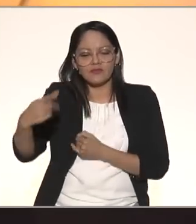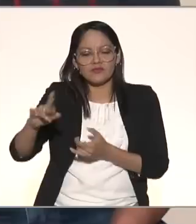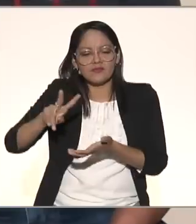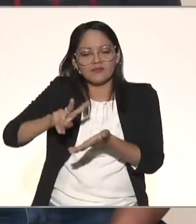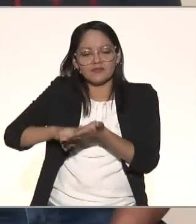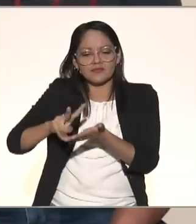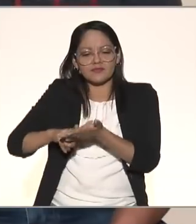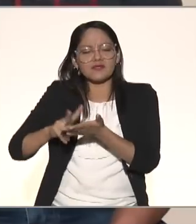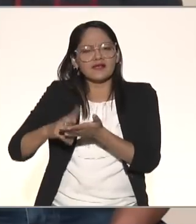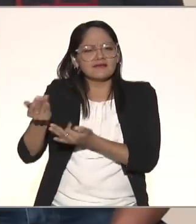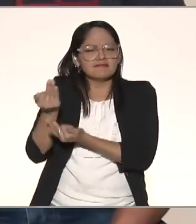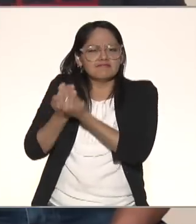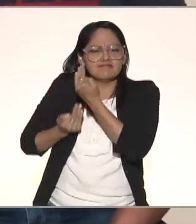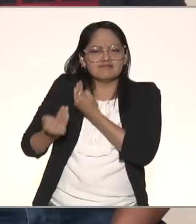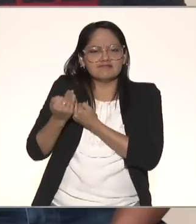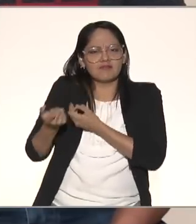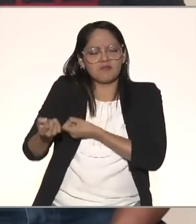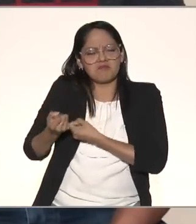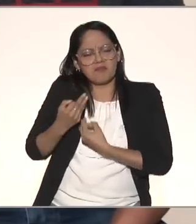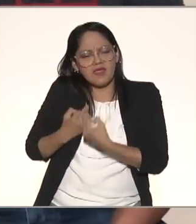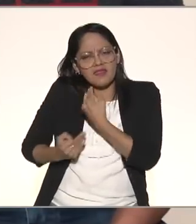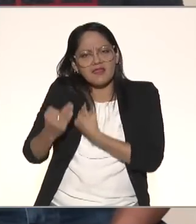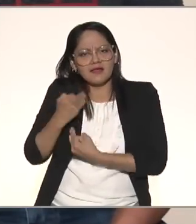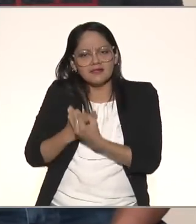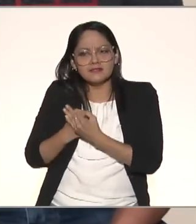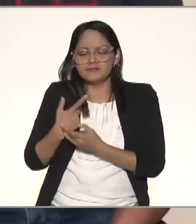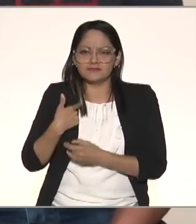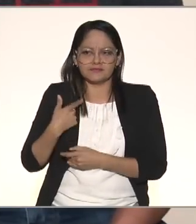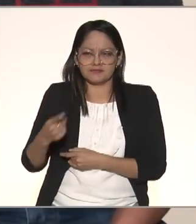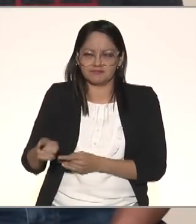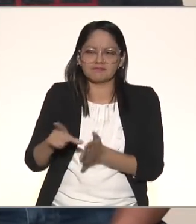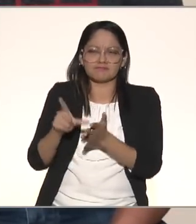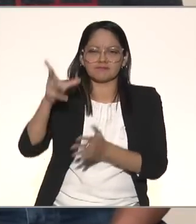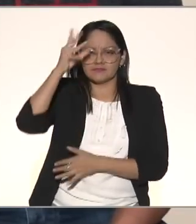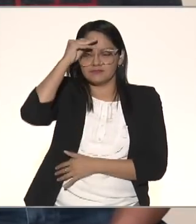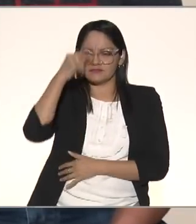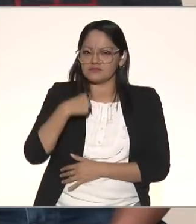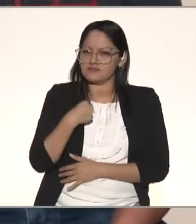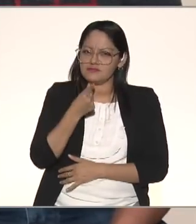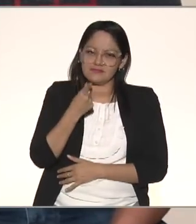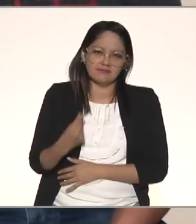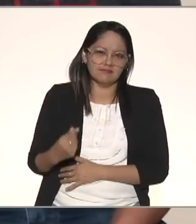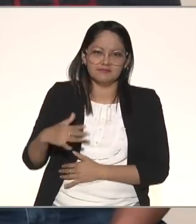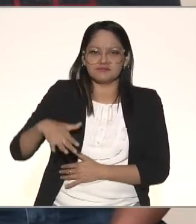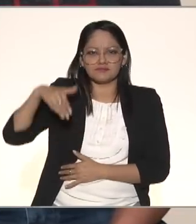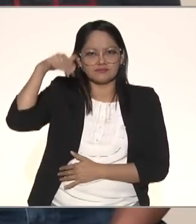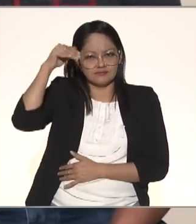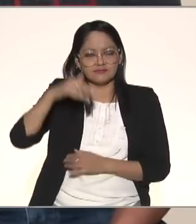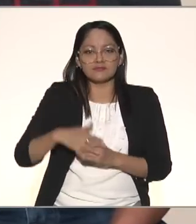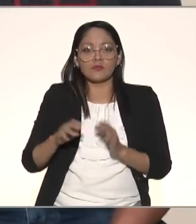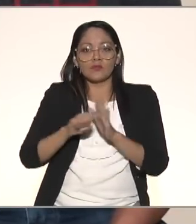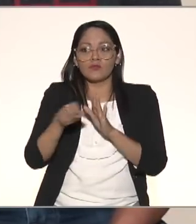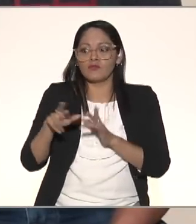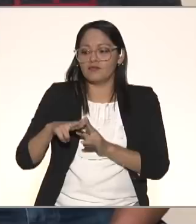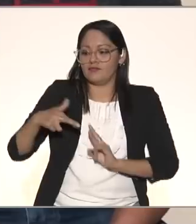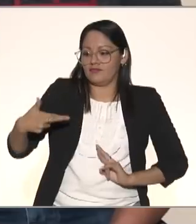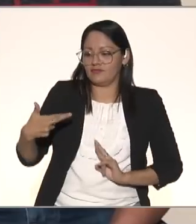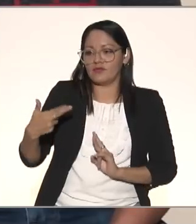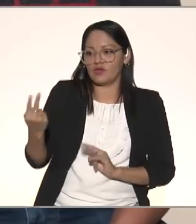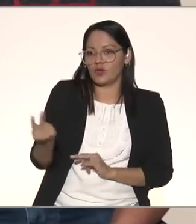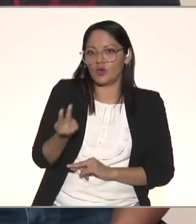siempre, pues he tenido desde que era muy niña. Y la generosidad en una relación,